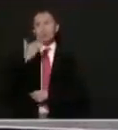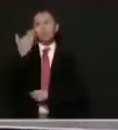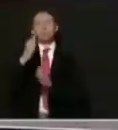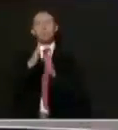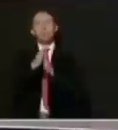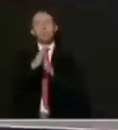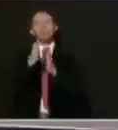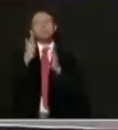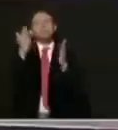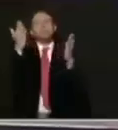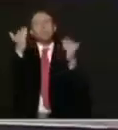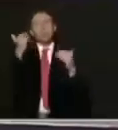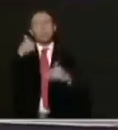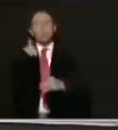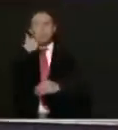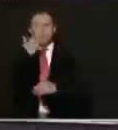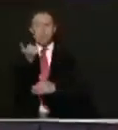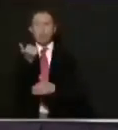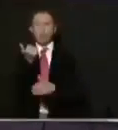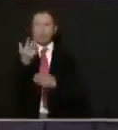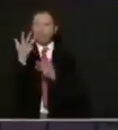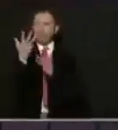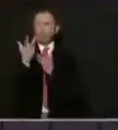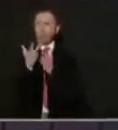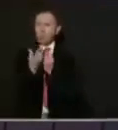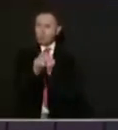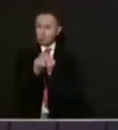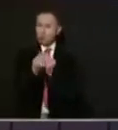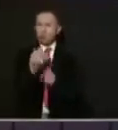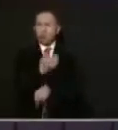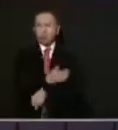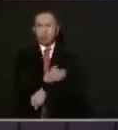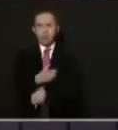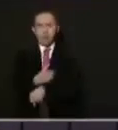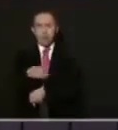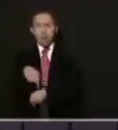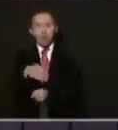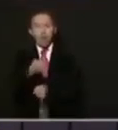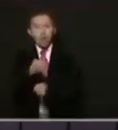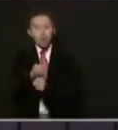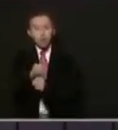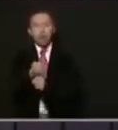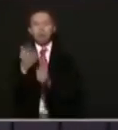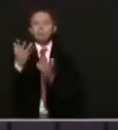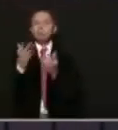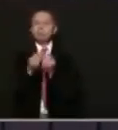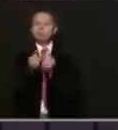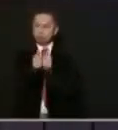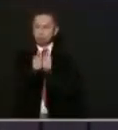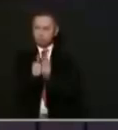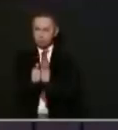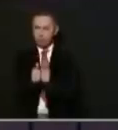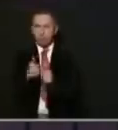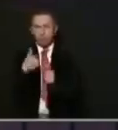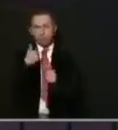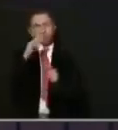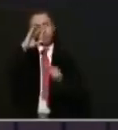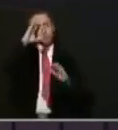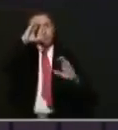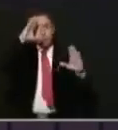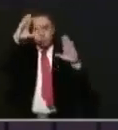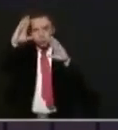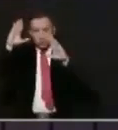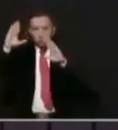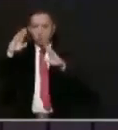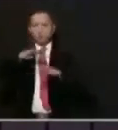permanezcan junto con nosotros en este momento, y vamos a saludarlos